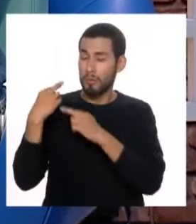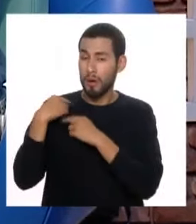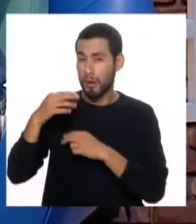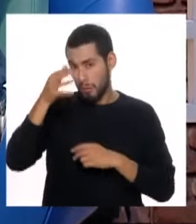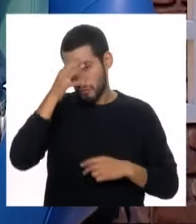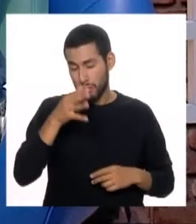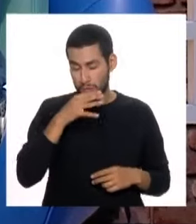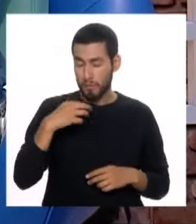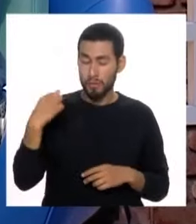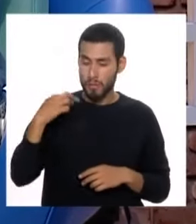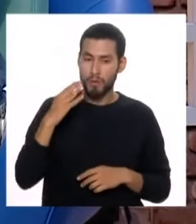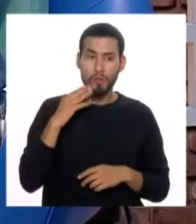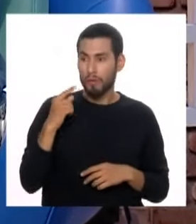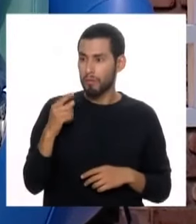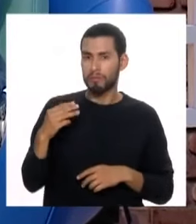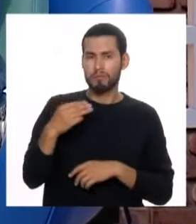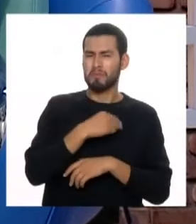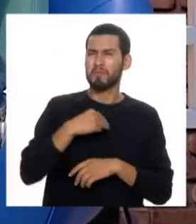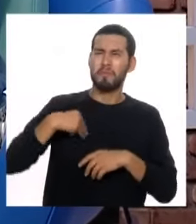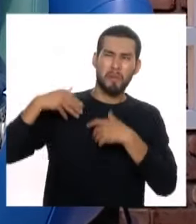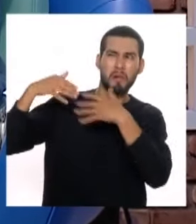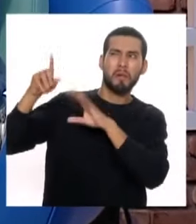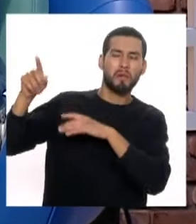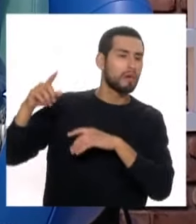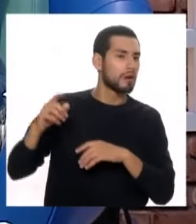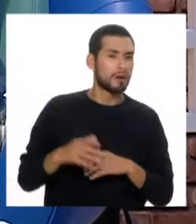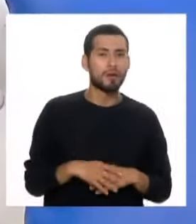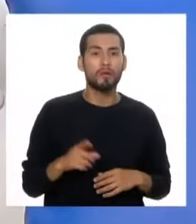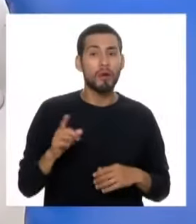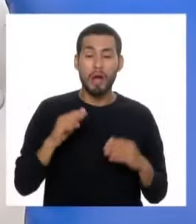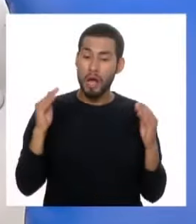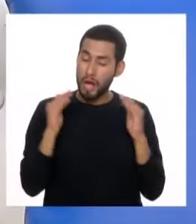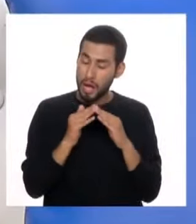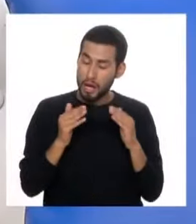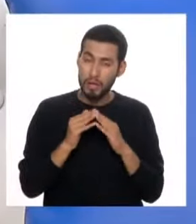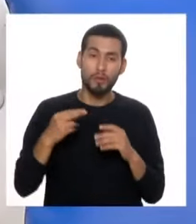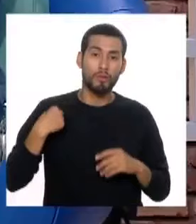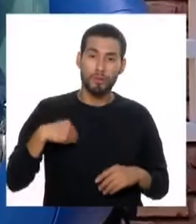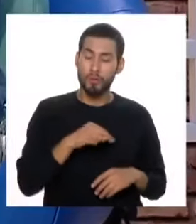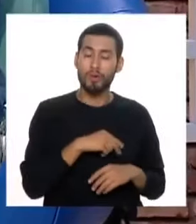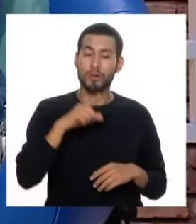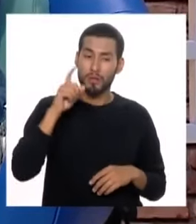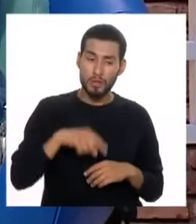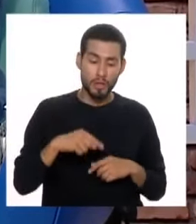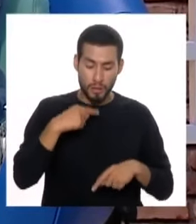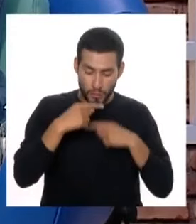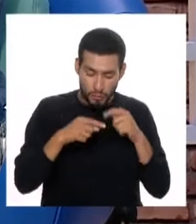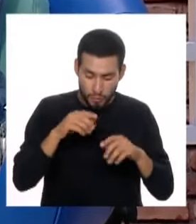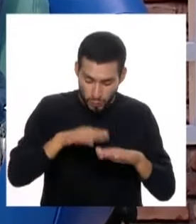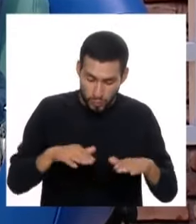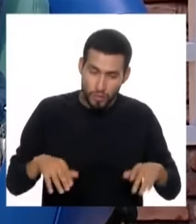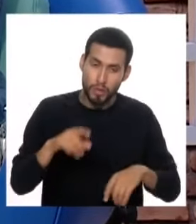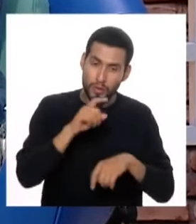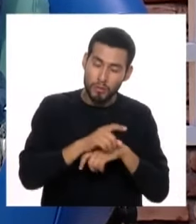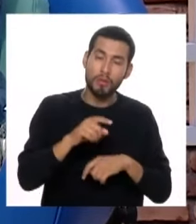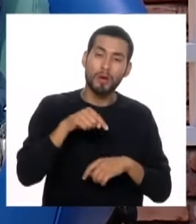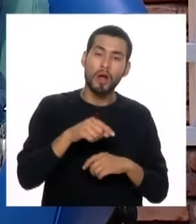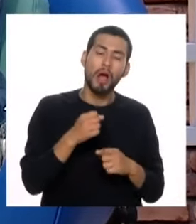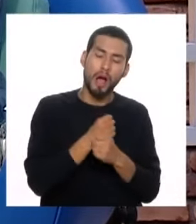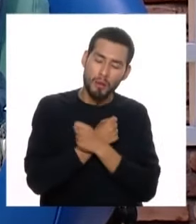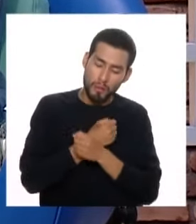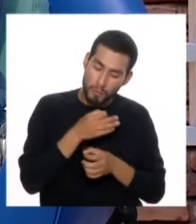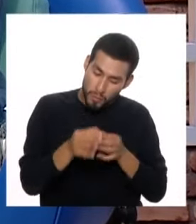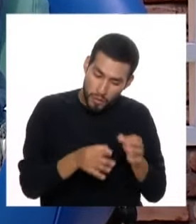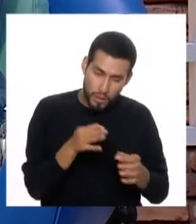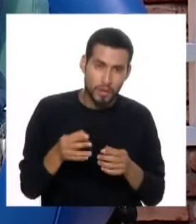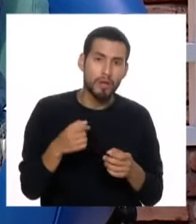ah, sí, el ministerio que se encargue, pero nosotros en casa tenemos que hablarle bien a nuestros hijos con cariño, con así afecto, es,